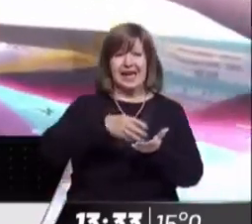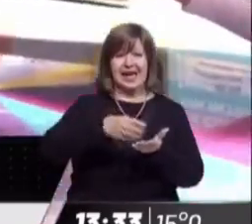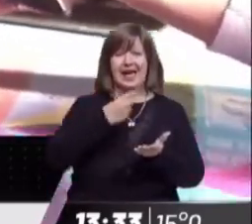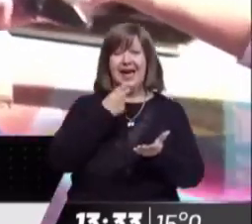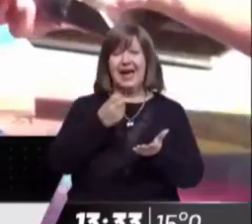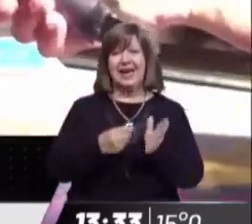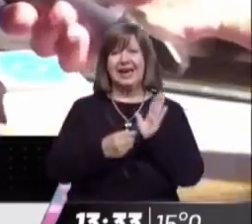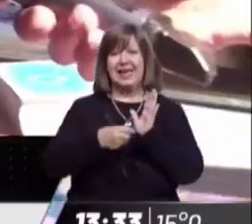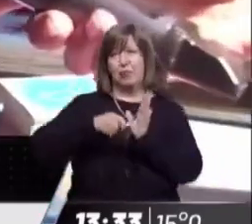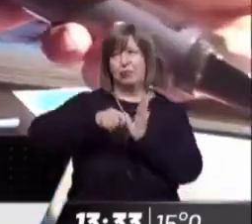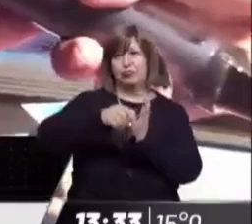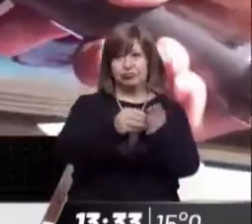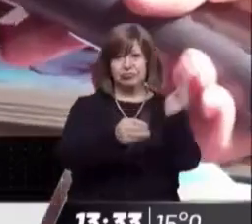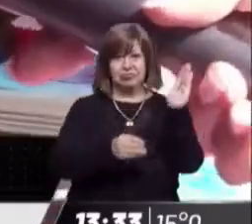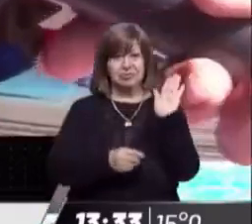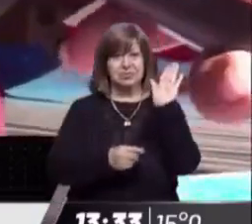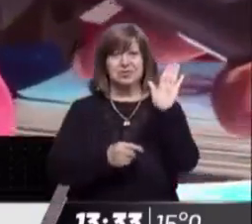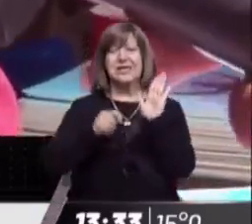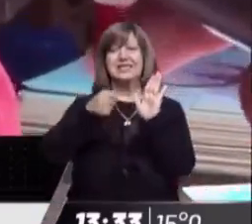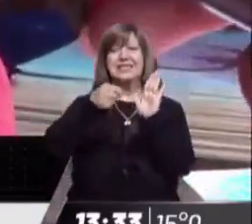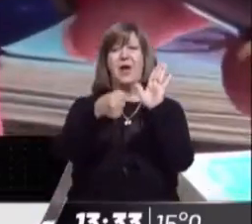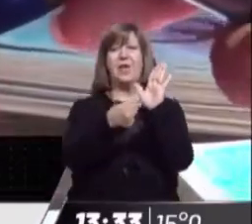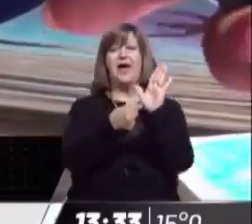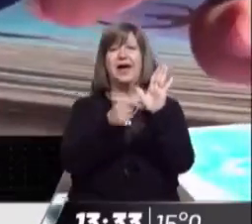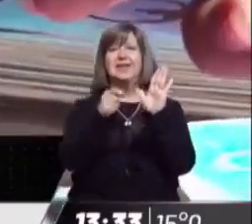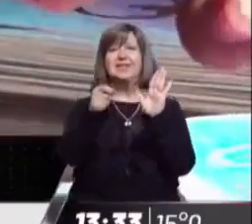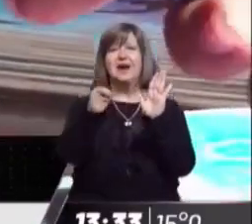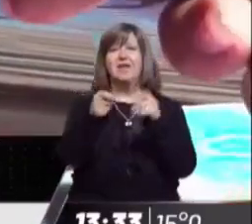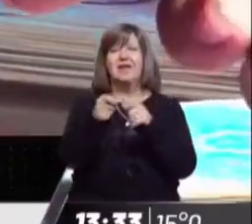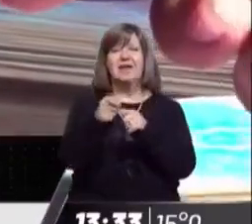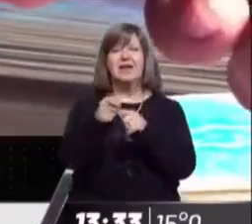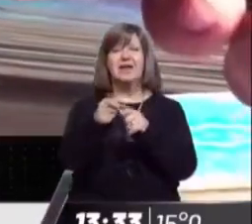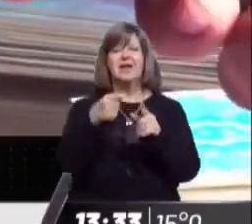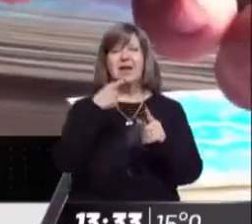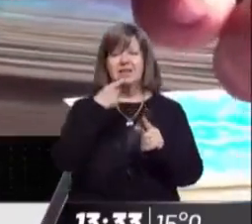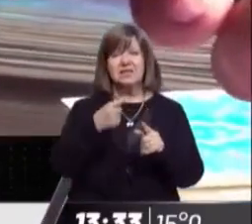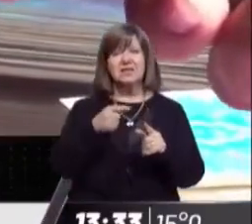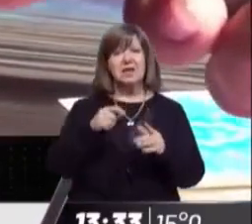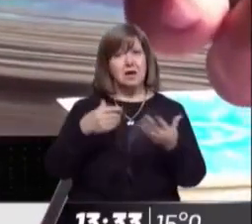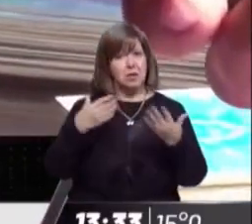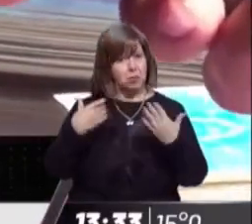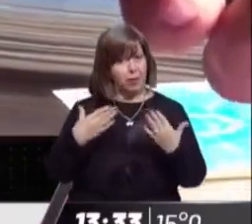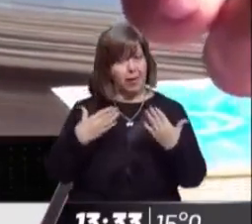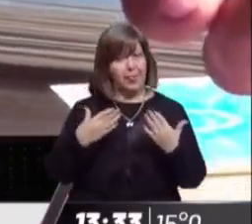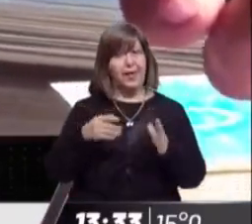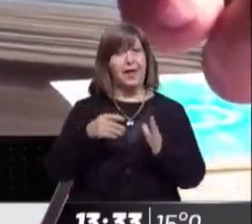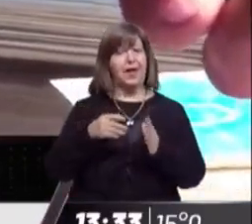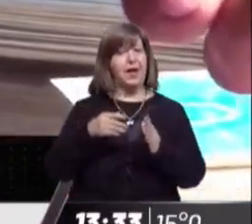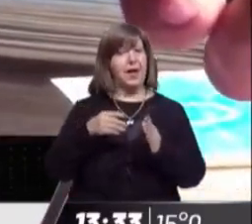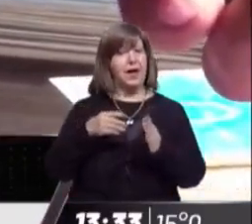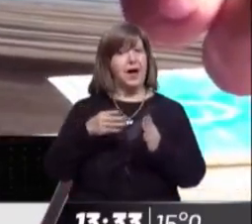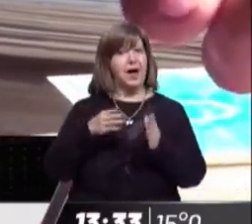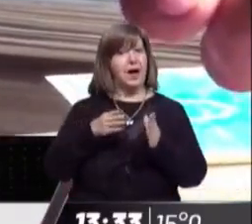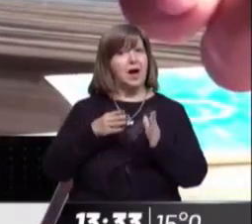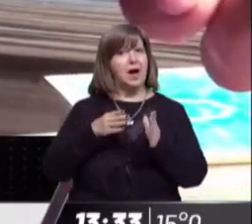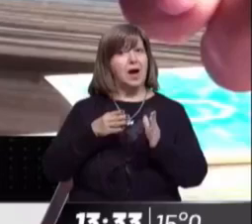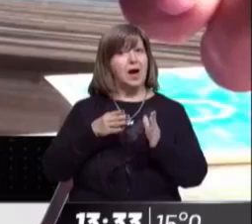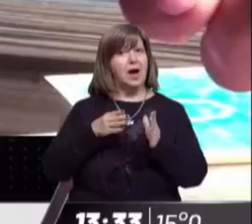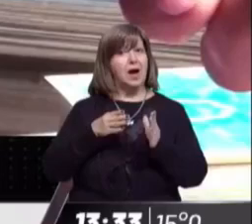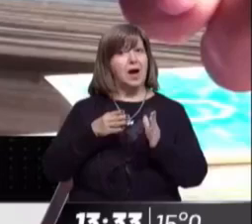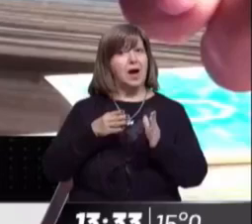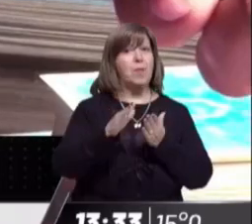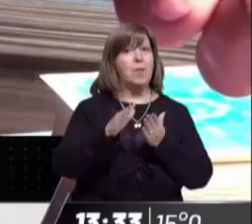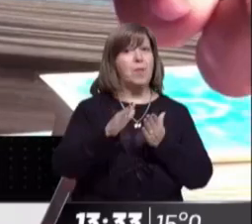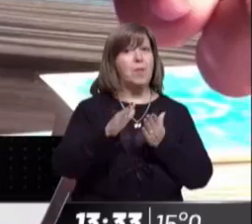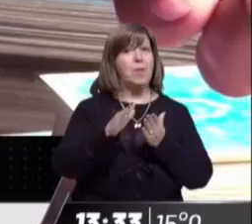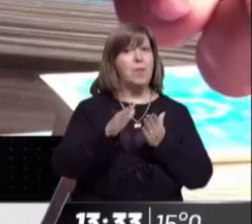la energía de la llave La Energía de la llave te indica que te atrevas que te atrevas a abrir nuevos caminos y